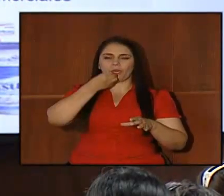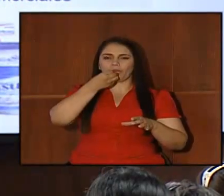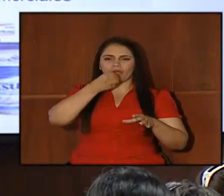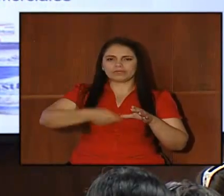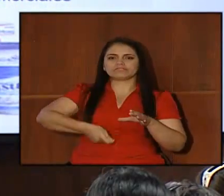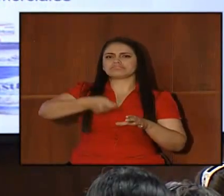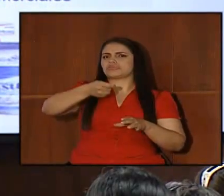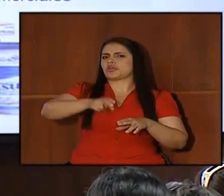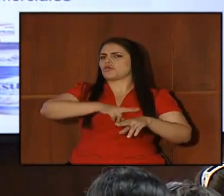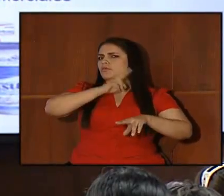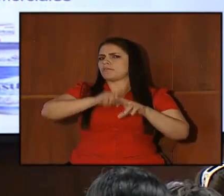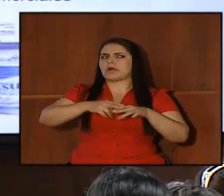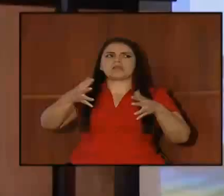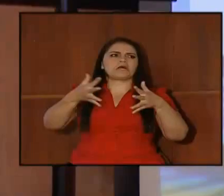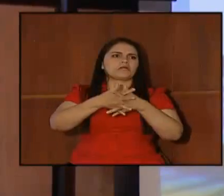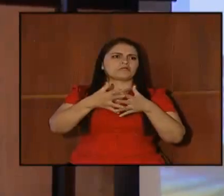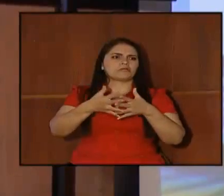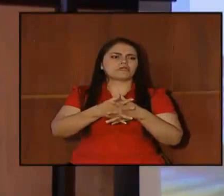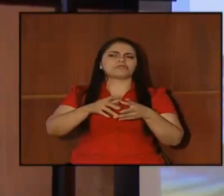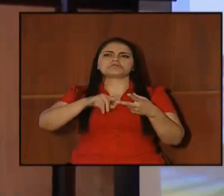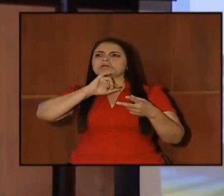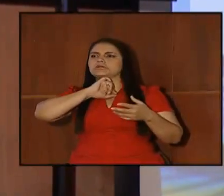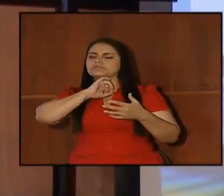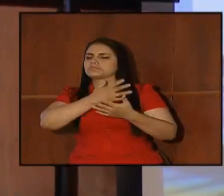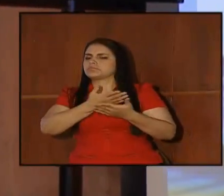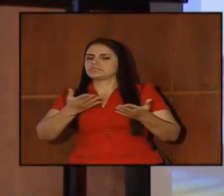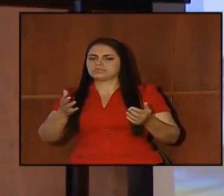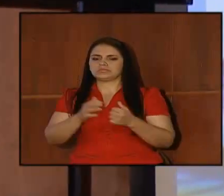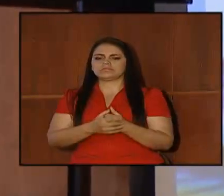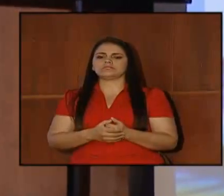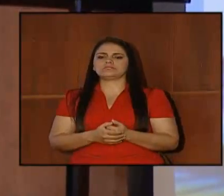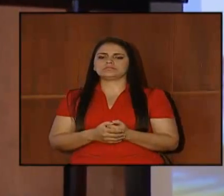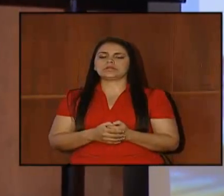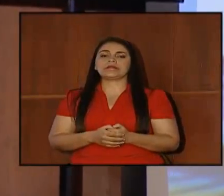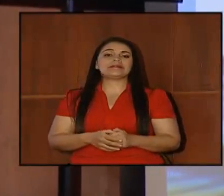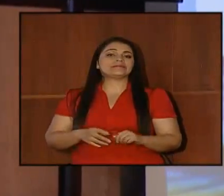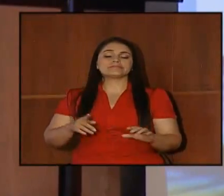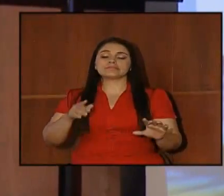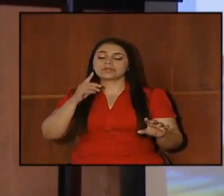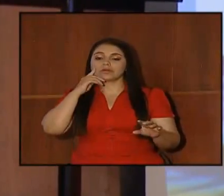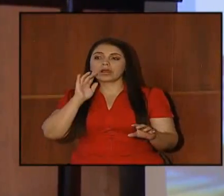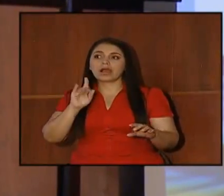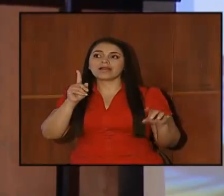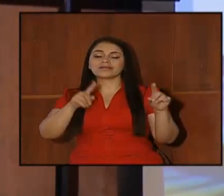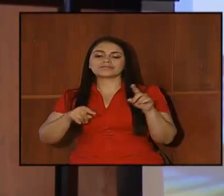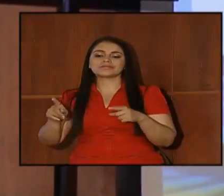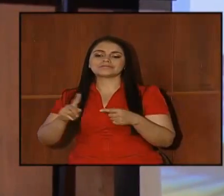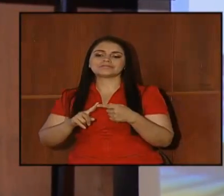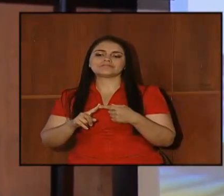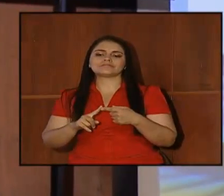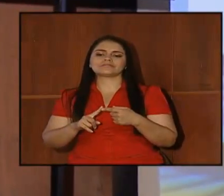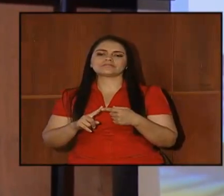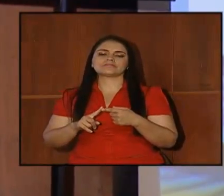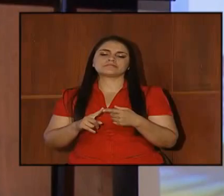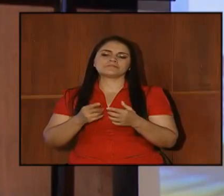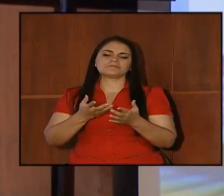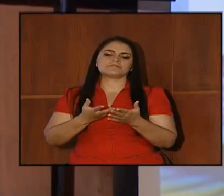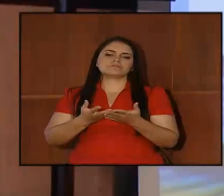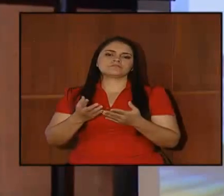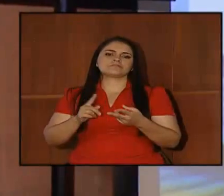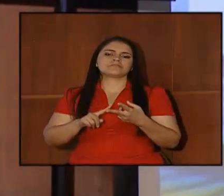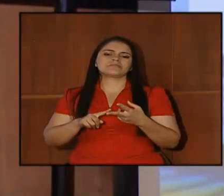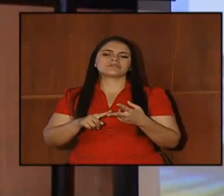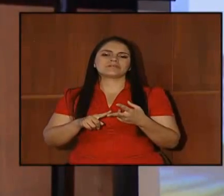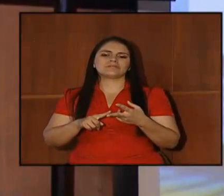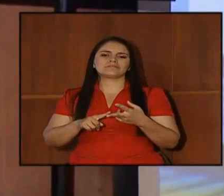dieta normal, es decir, arrocitos, sólidos, carne, para que coma. Pero o también le puede aconsejar comer